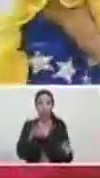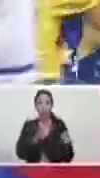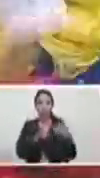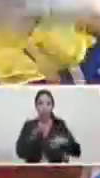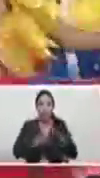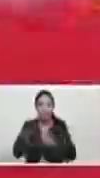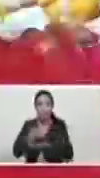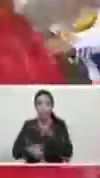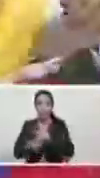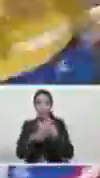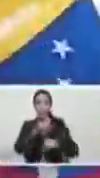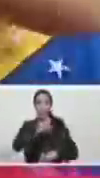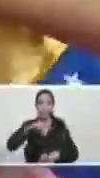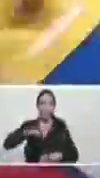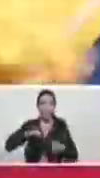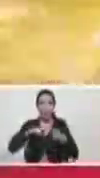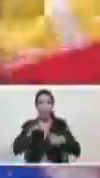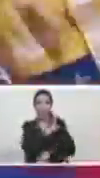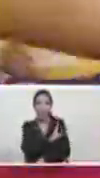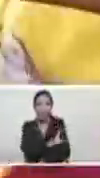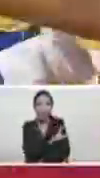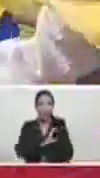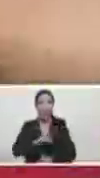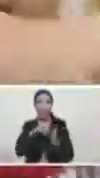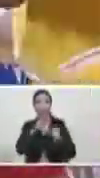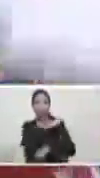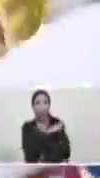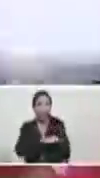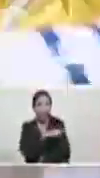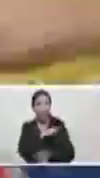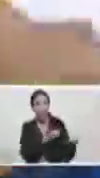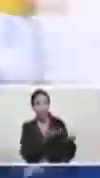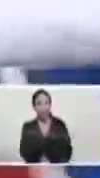distribución y dispensación final a los usuarios.